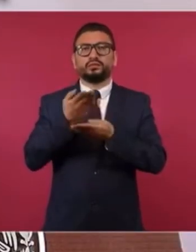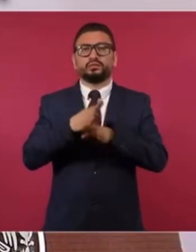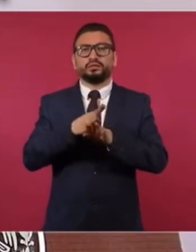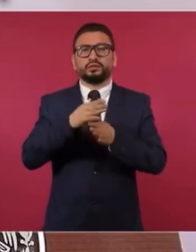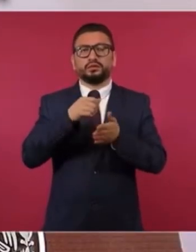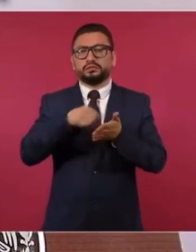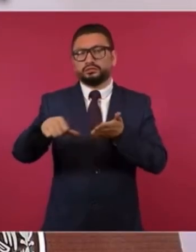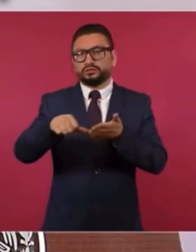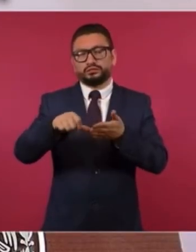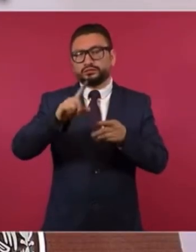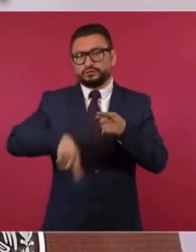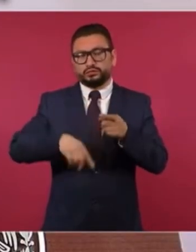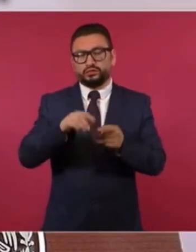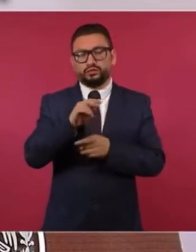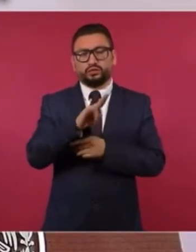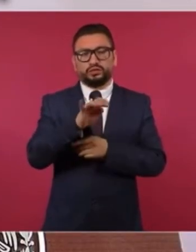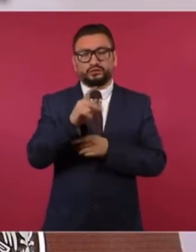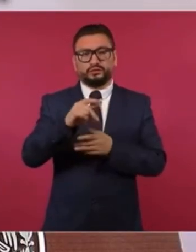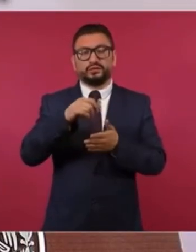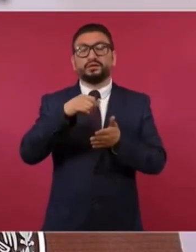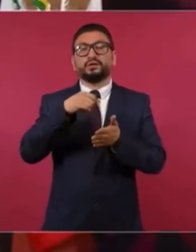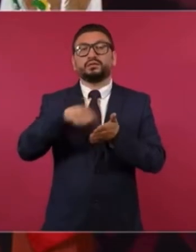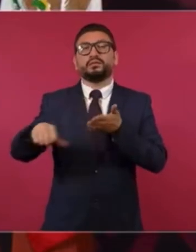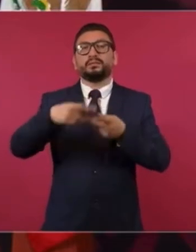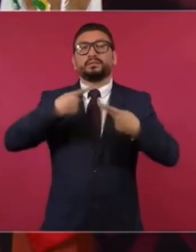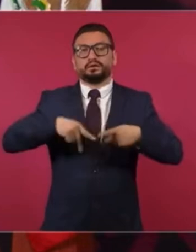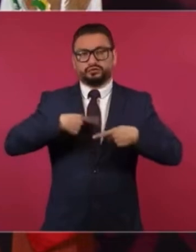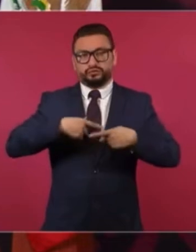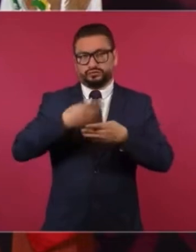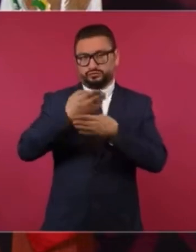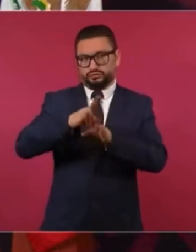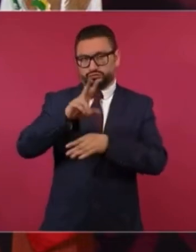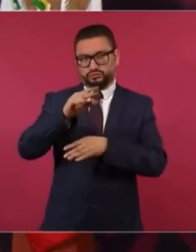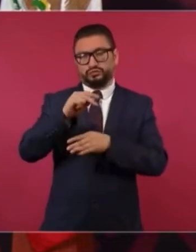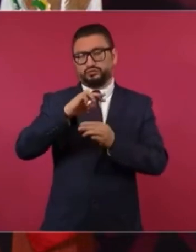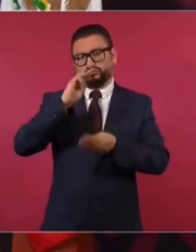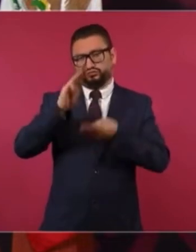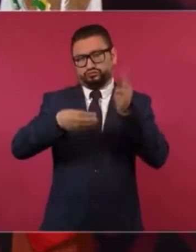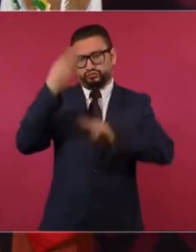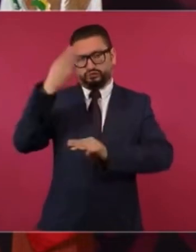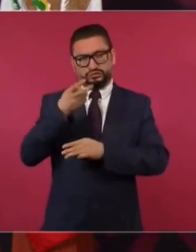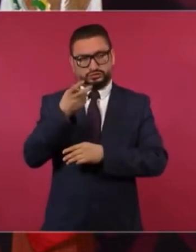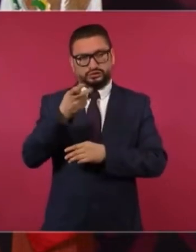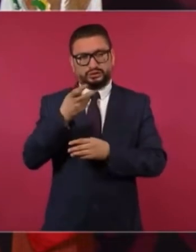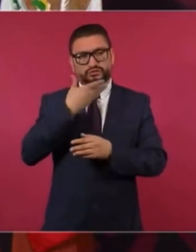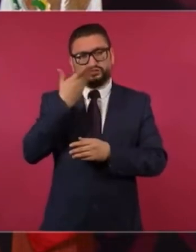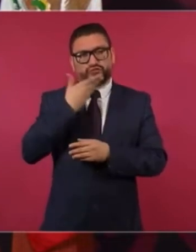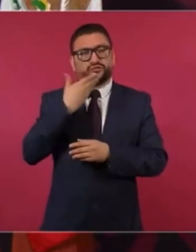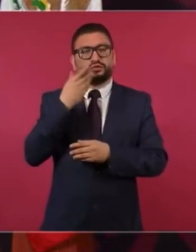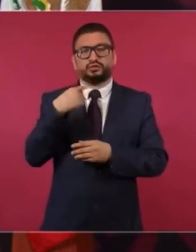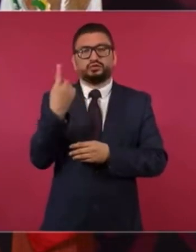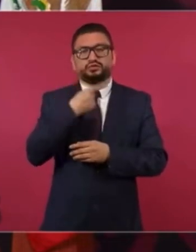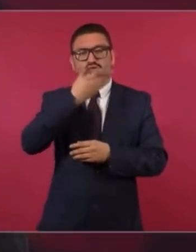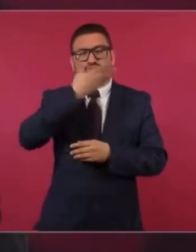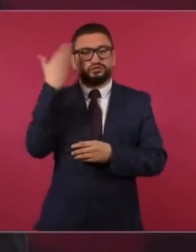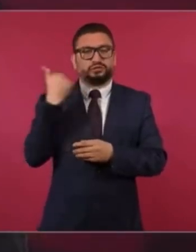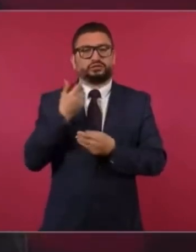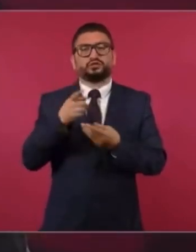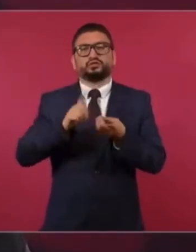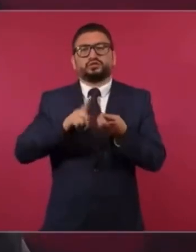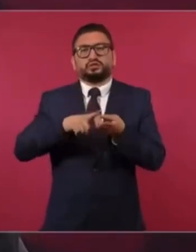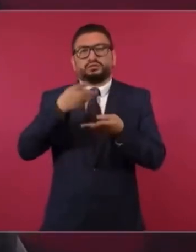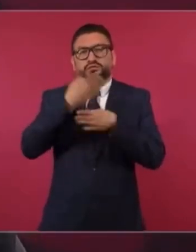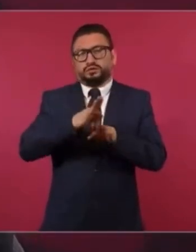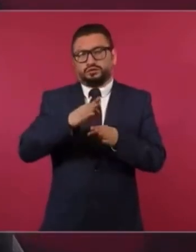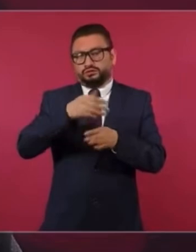no bloquea cuentas, bloquea personas, como en todo el mundo se hace, porque no sabemos dónde están todas las cuentas de